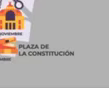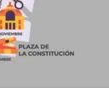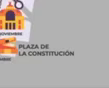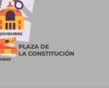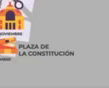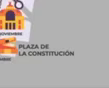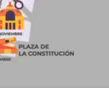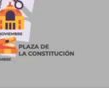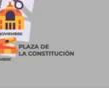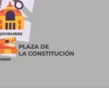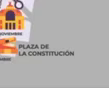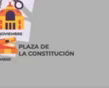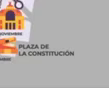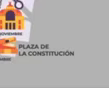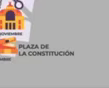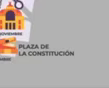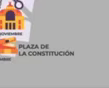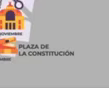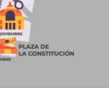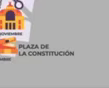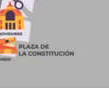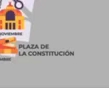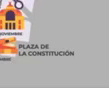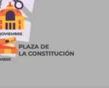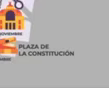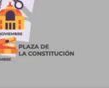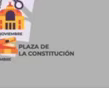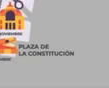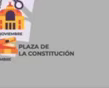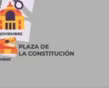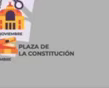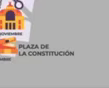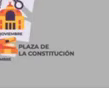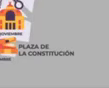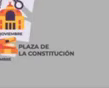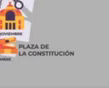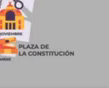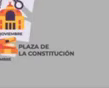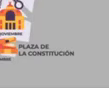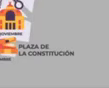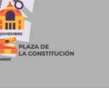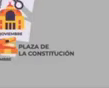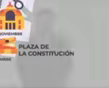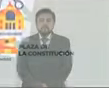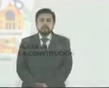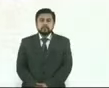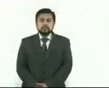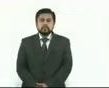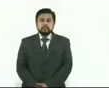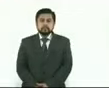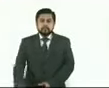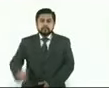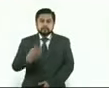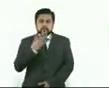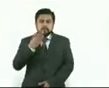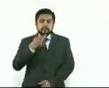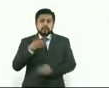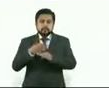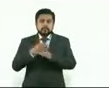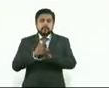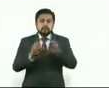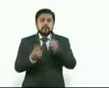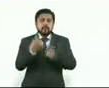Muy bien, pues ya se están acercando nuestros competidores en silla de ruedas ya para tomar la salida. Todavía estamos aquí ya